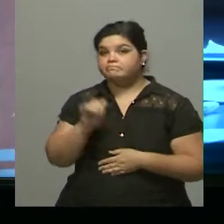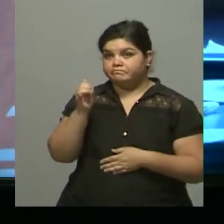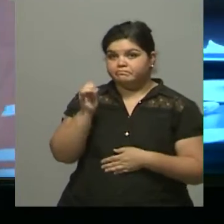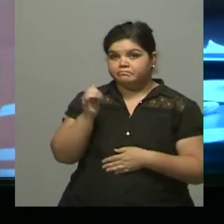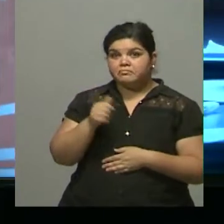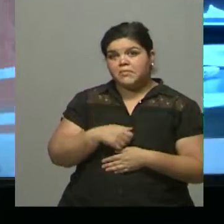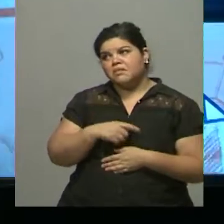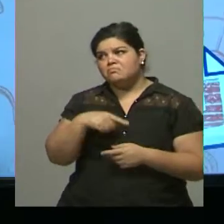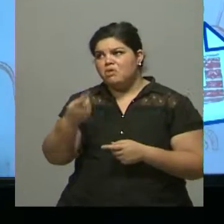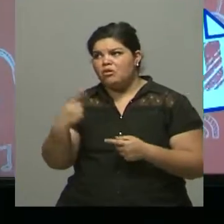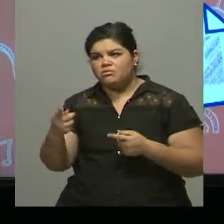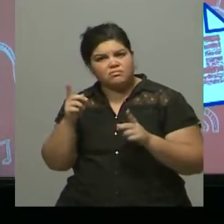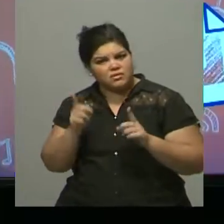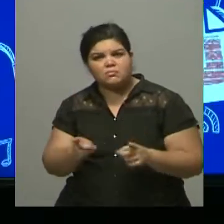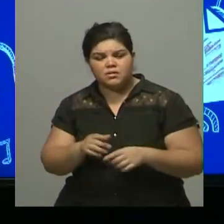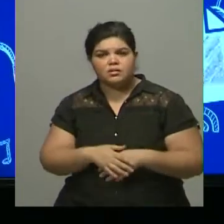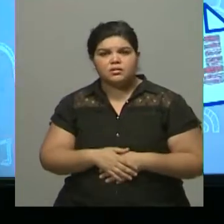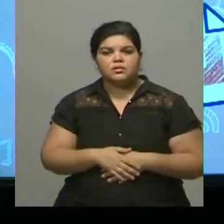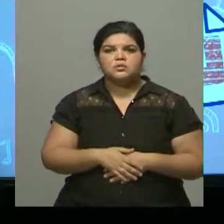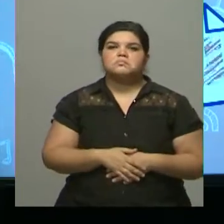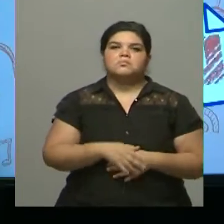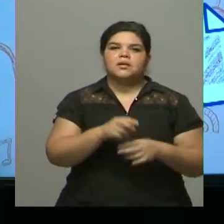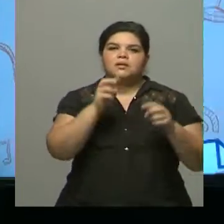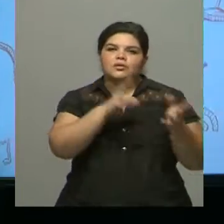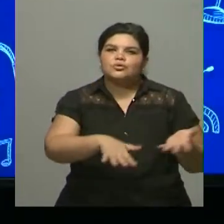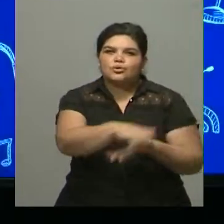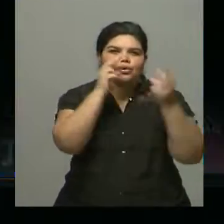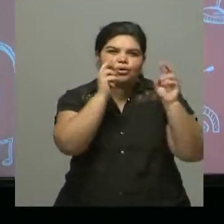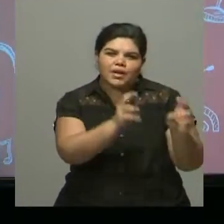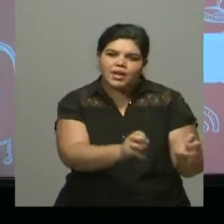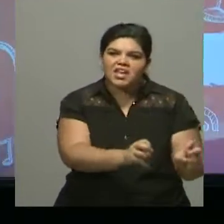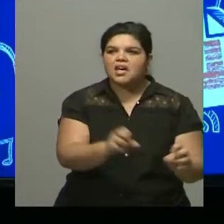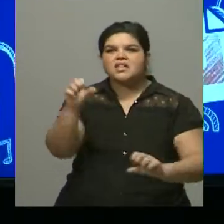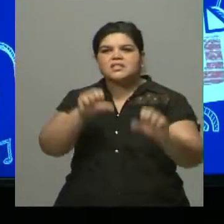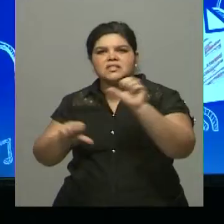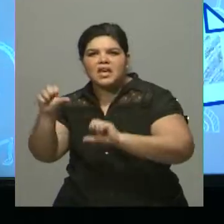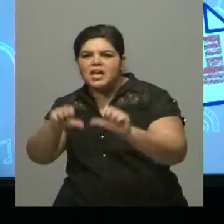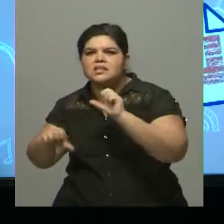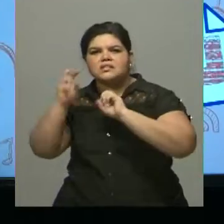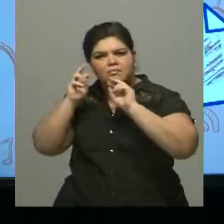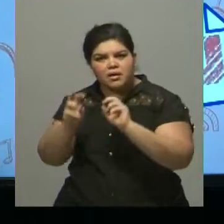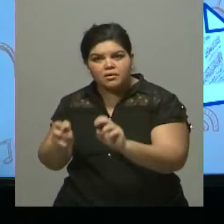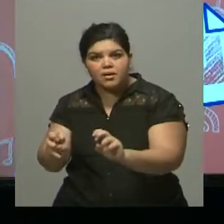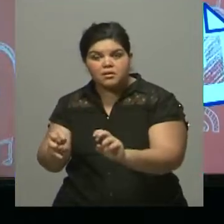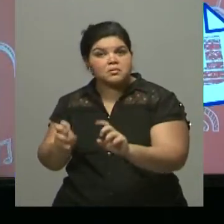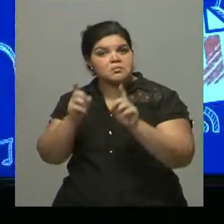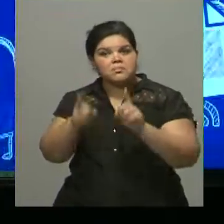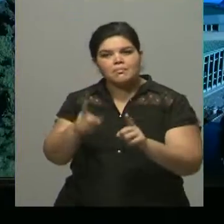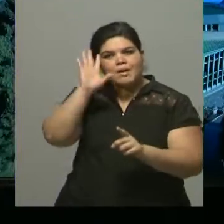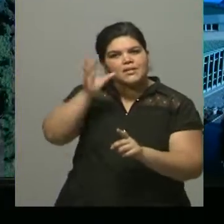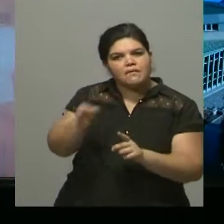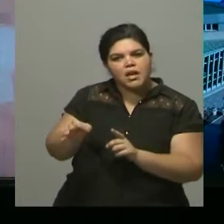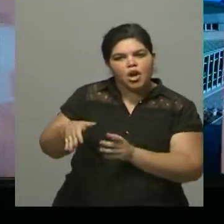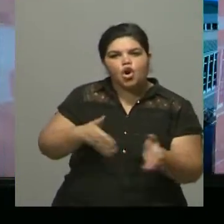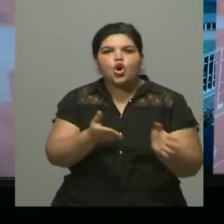estudia las ciencias sociales en general y la sociología en particular, puede ir en el proceso de la carrera discerniendo hacia dónde la quiere